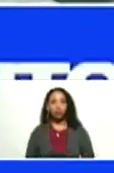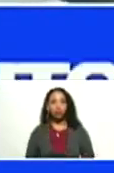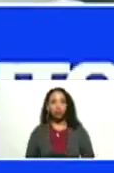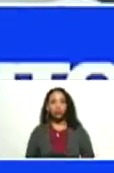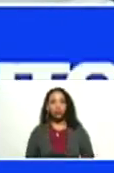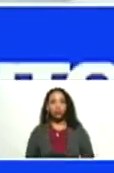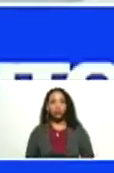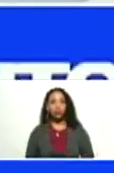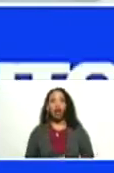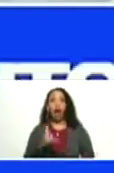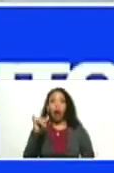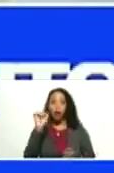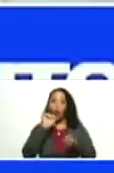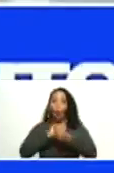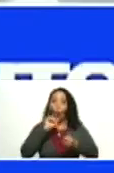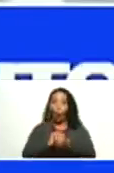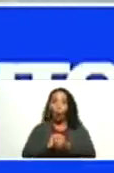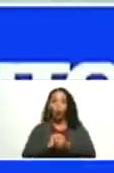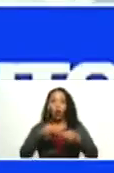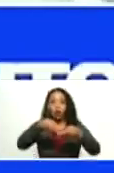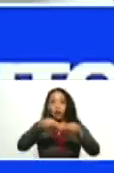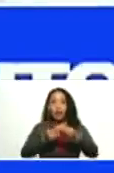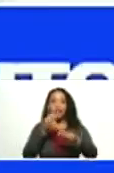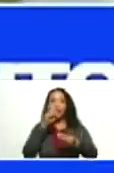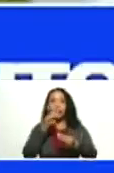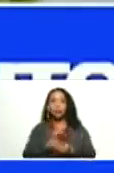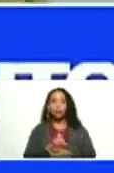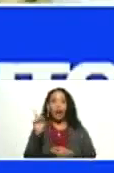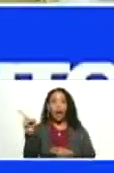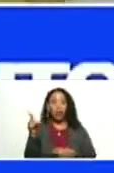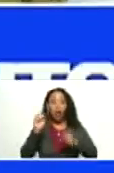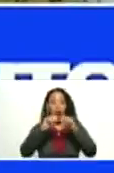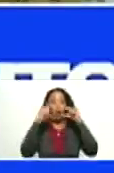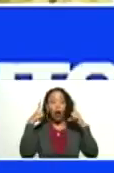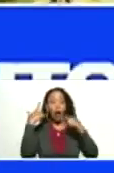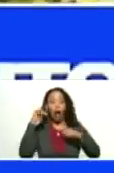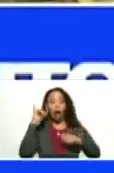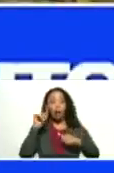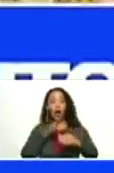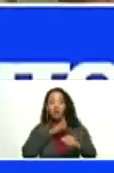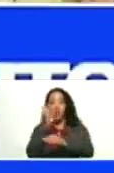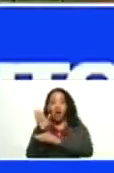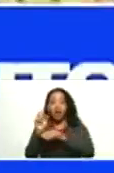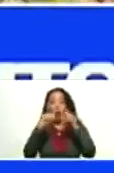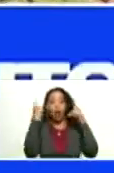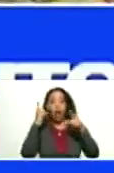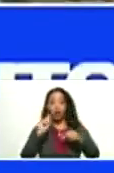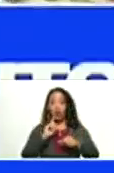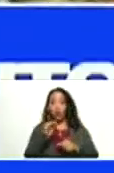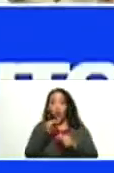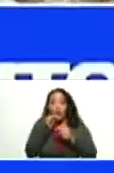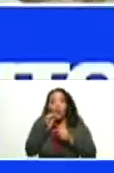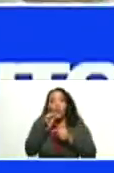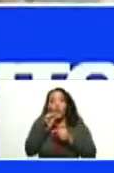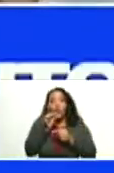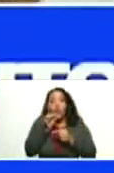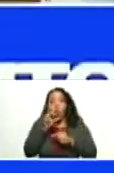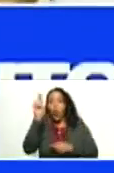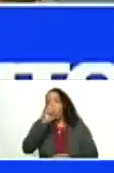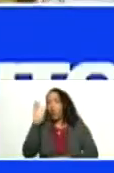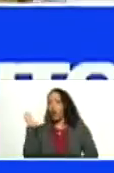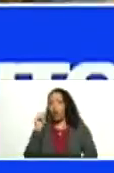Tenemos cocadas, conservas y coquitos. Bueno, eso es típico de La Guaira, la cocada. Quien baje a La Guaira y no se haya tomado una cocada, nunca